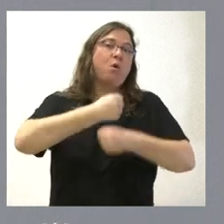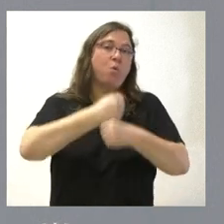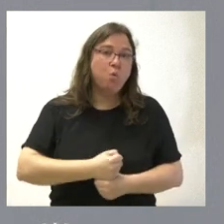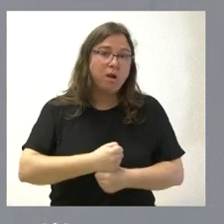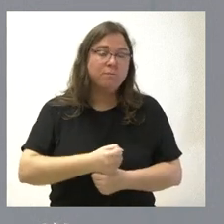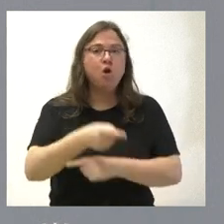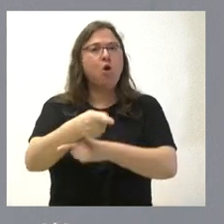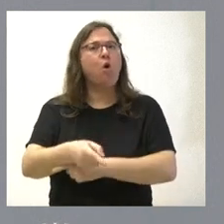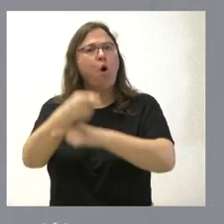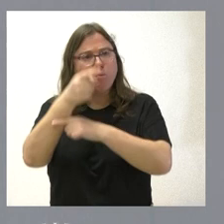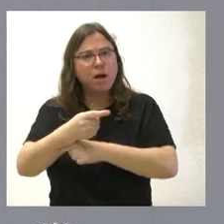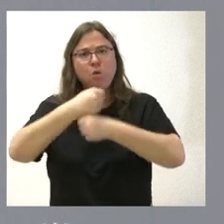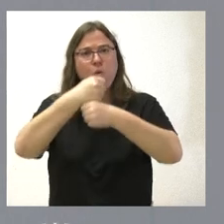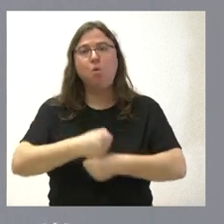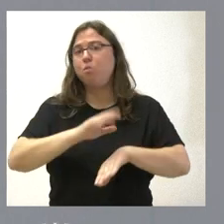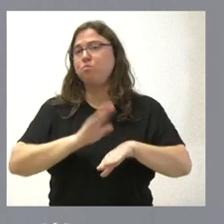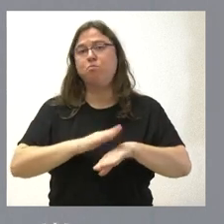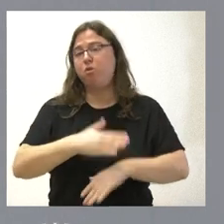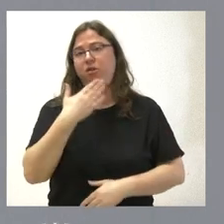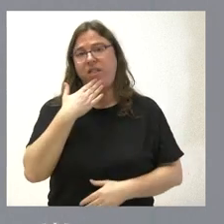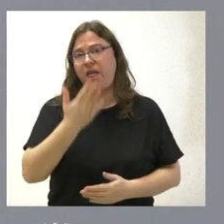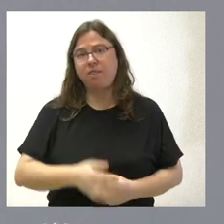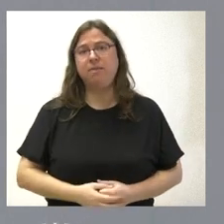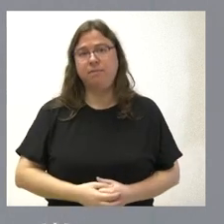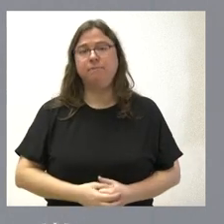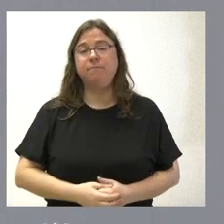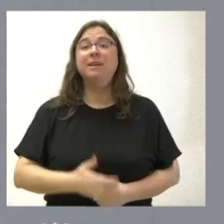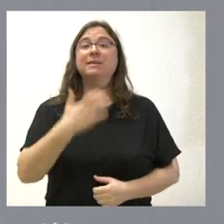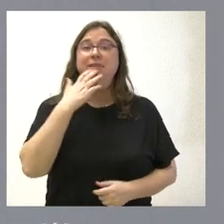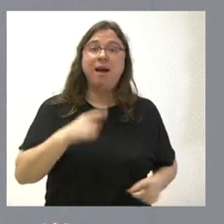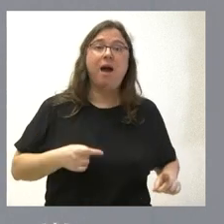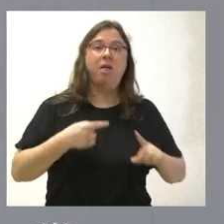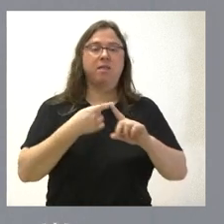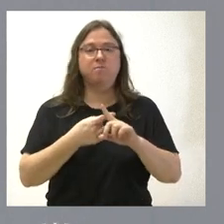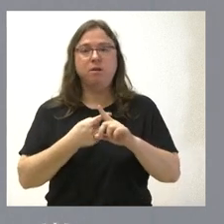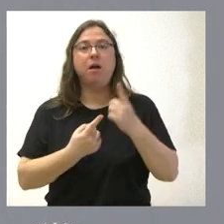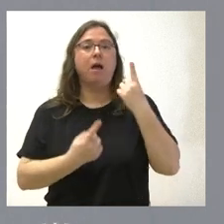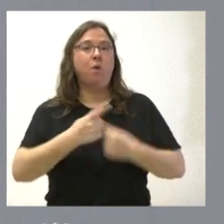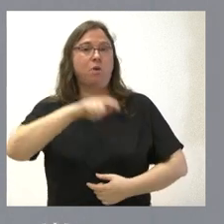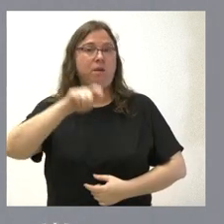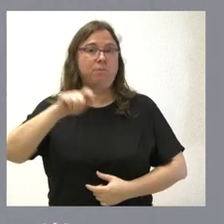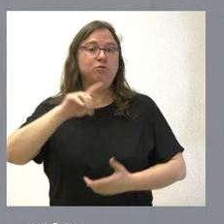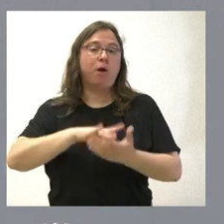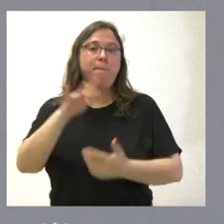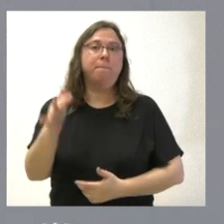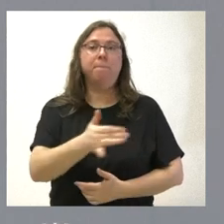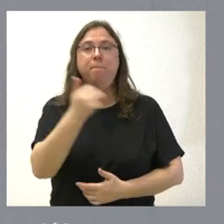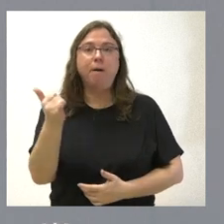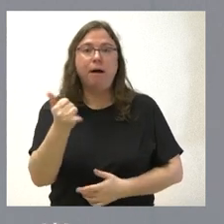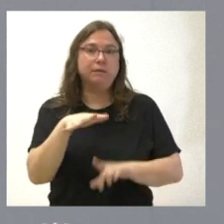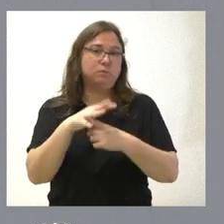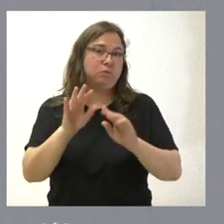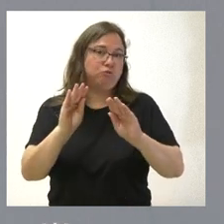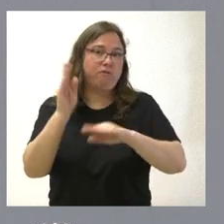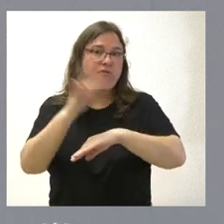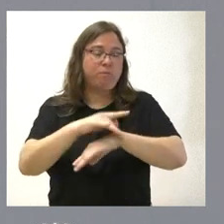obligación de hacerla por razón de la edad todo esto si Además usted señala que alguna persona pues tiene una baja por algún tipo de